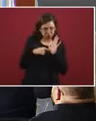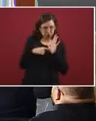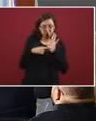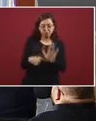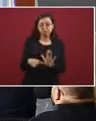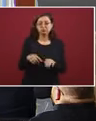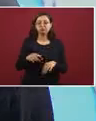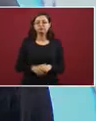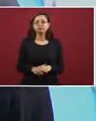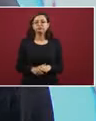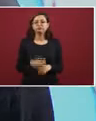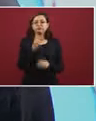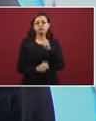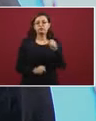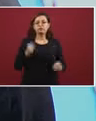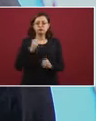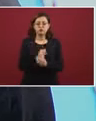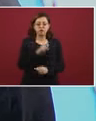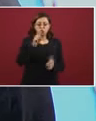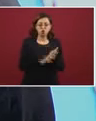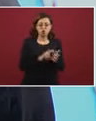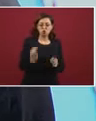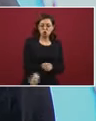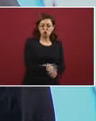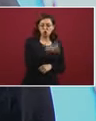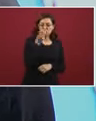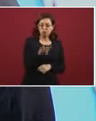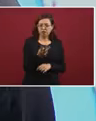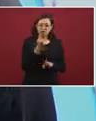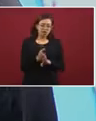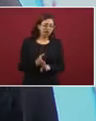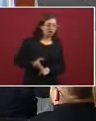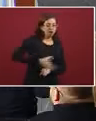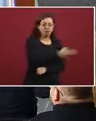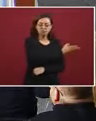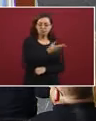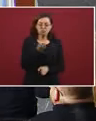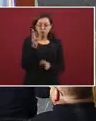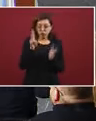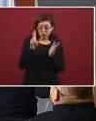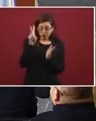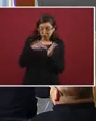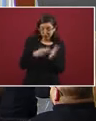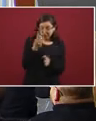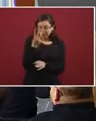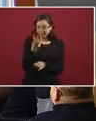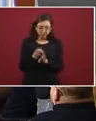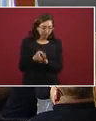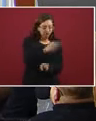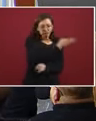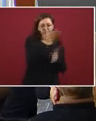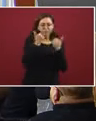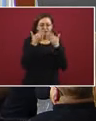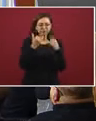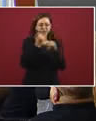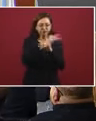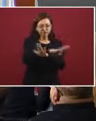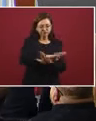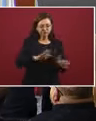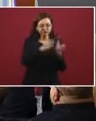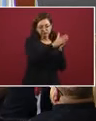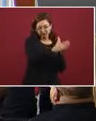la información en el año 2003, antes del 2003 no hay información disponible, entonces estamos